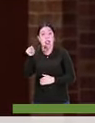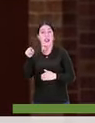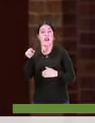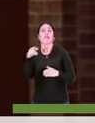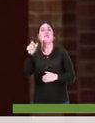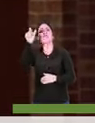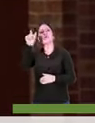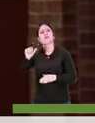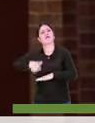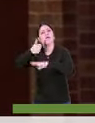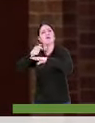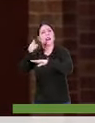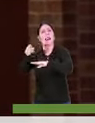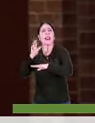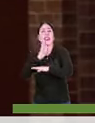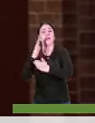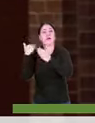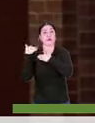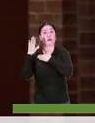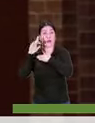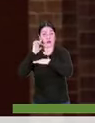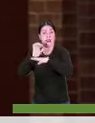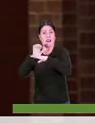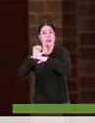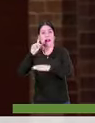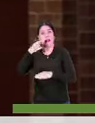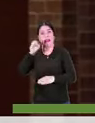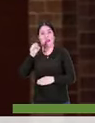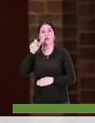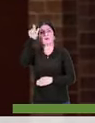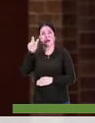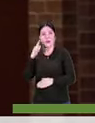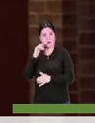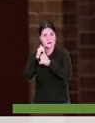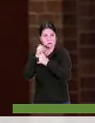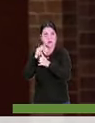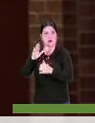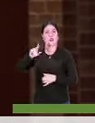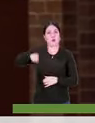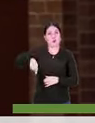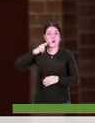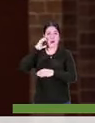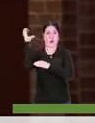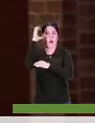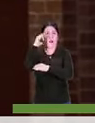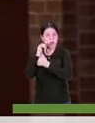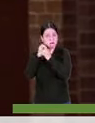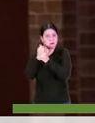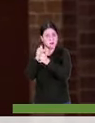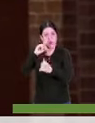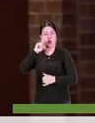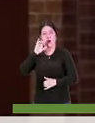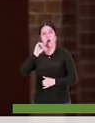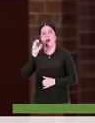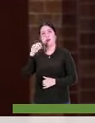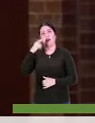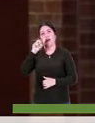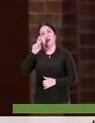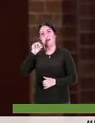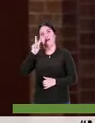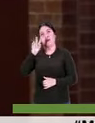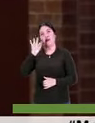está en cabeza de esta entidad, Diego, es ingeniero civil de la Escuela Colombiana de Ingeniería Julio Garavito y cuenta con